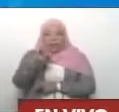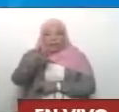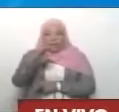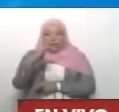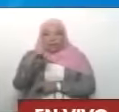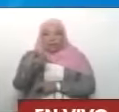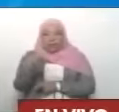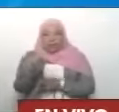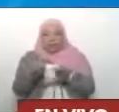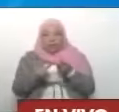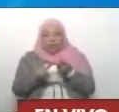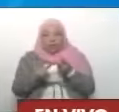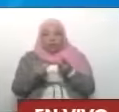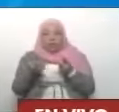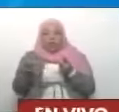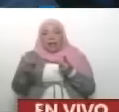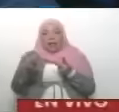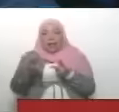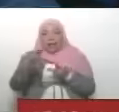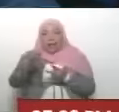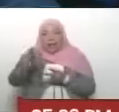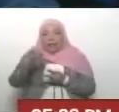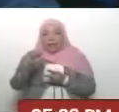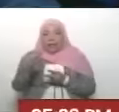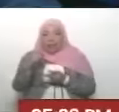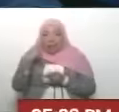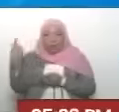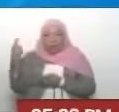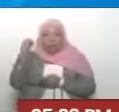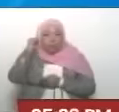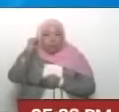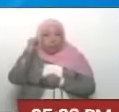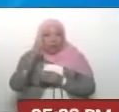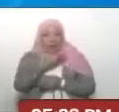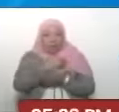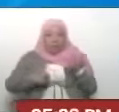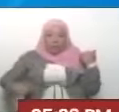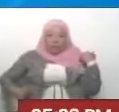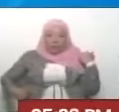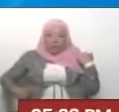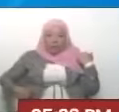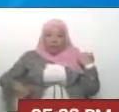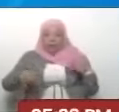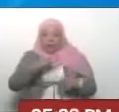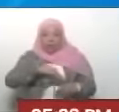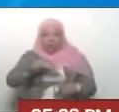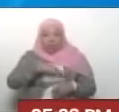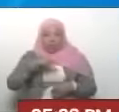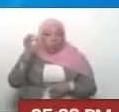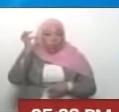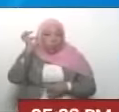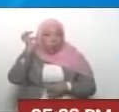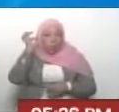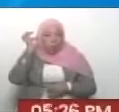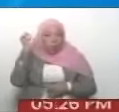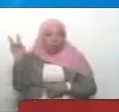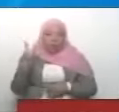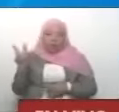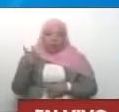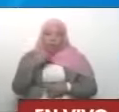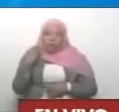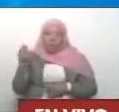Génesis, jefa de la gran misión Venezuela Joven, de Pedregal,